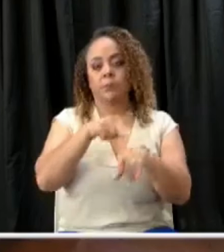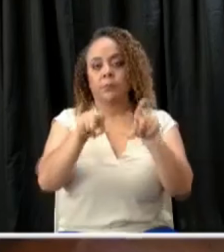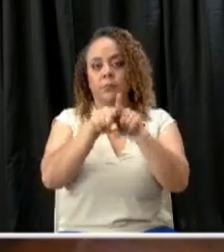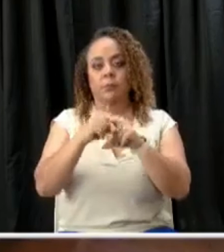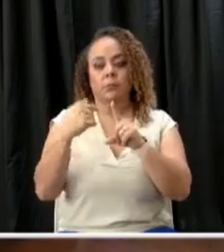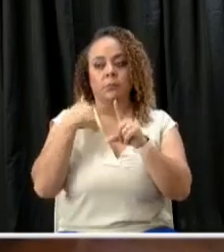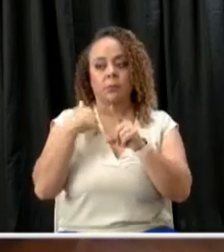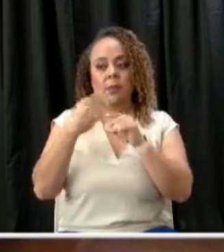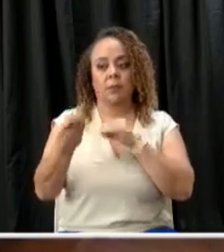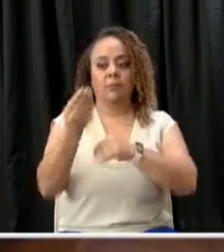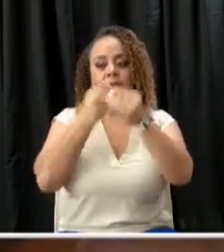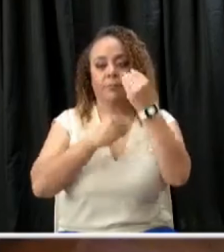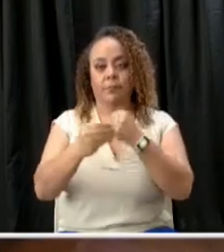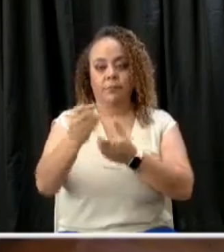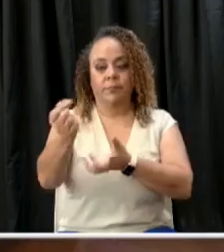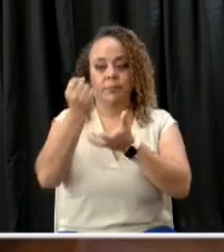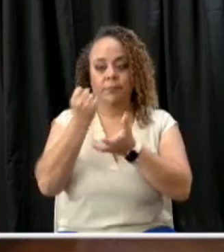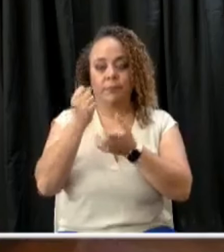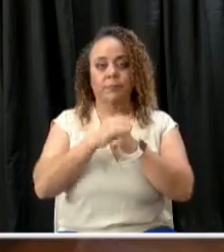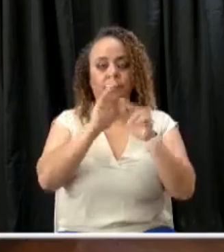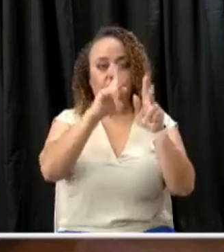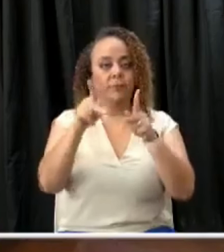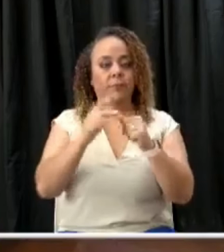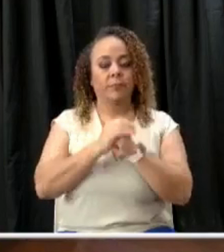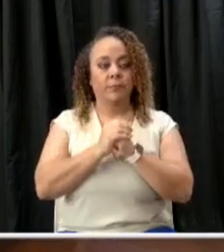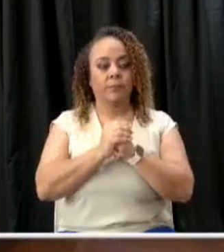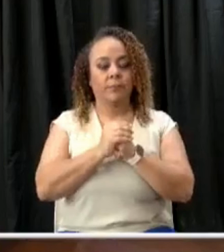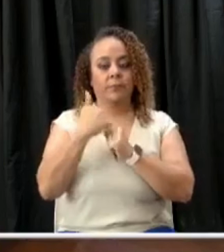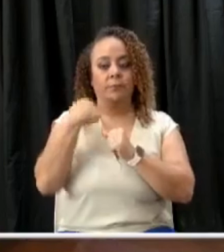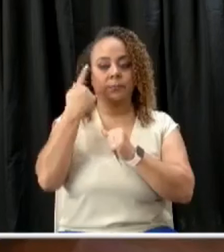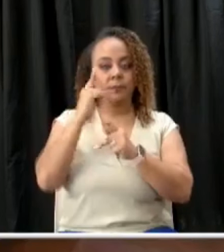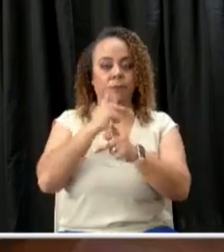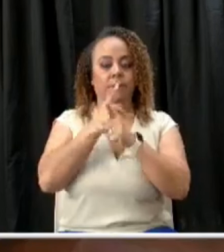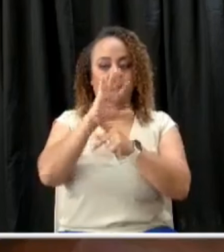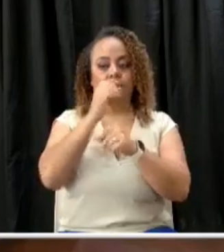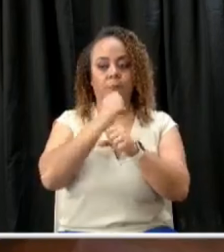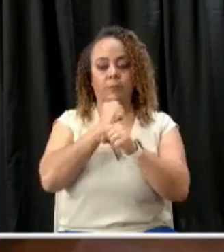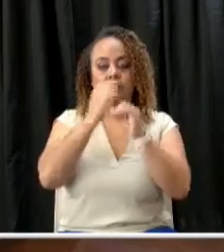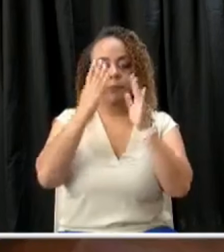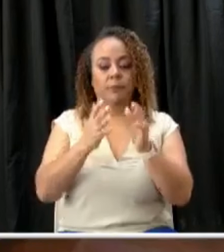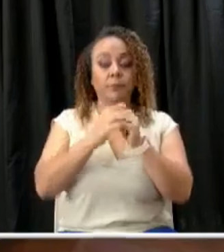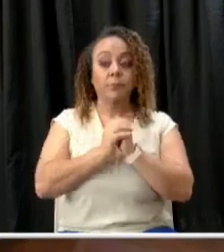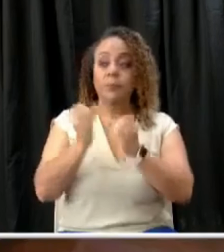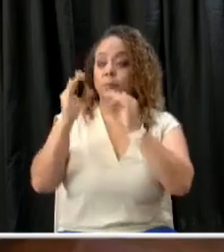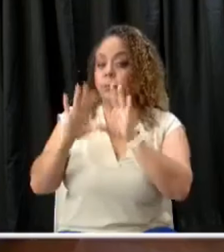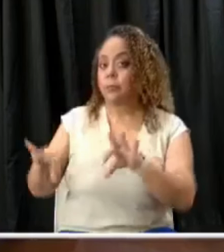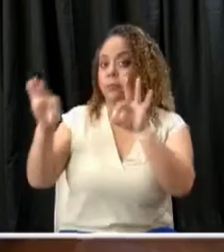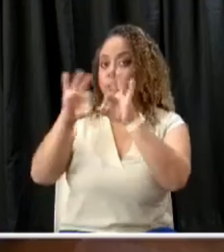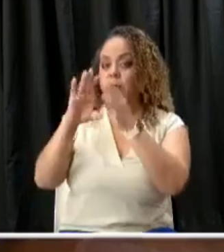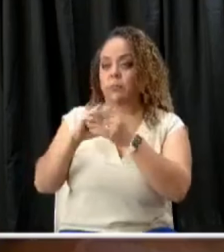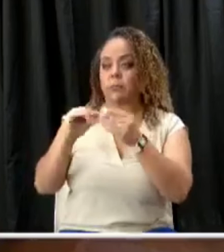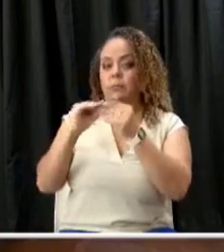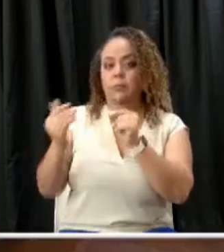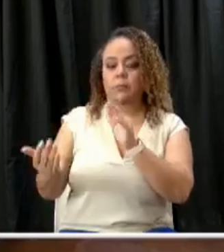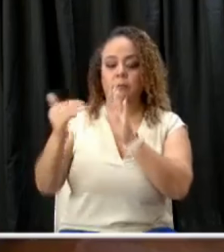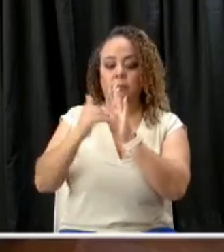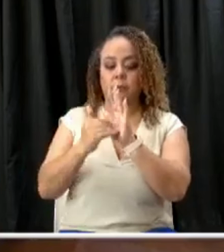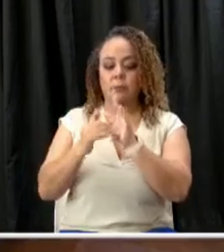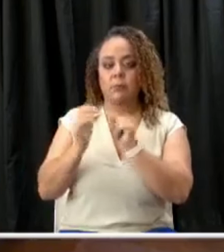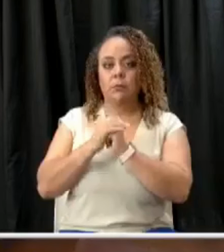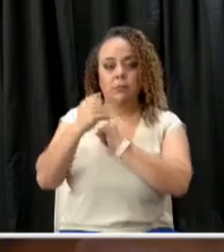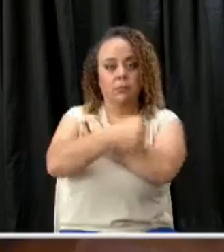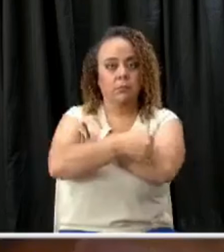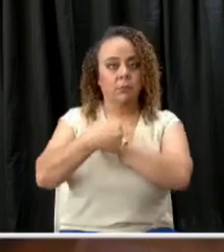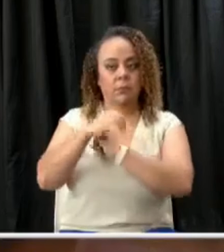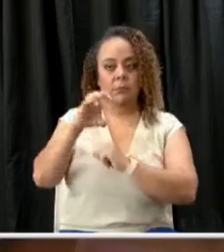un retorno de la inversión que las empresas pongan para proteger a sus trabajadores. Muy importante lo que nos comenta. Retomando lo que el